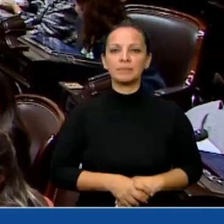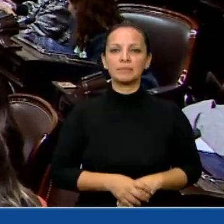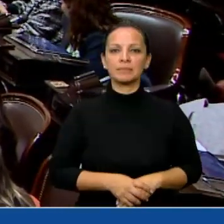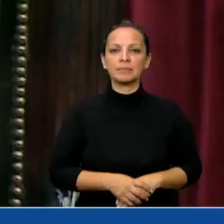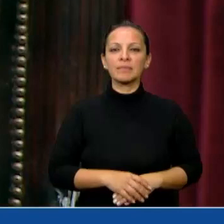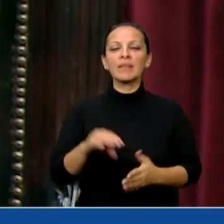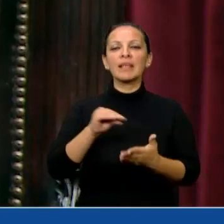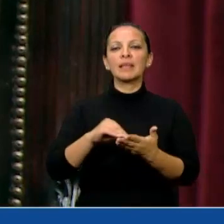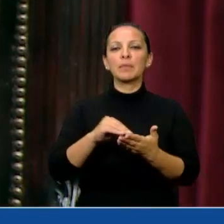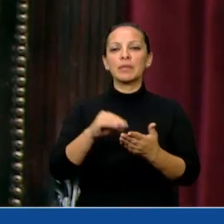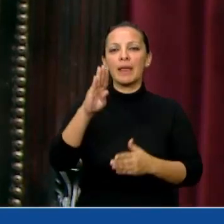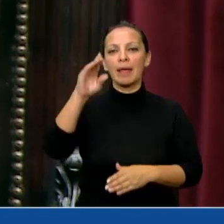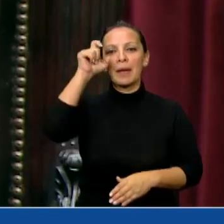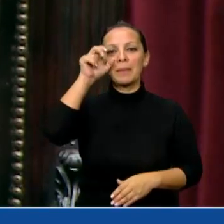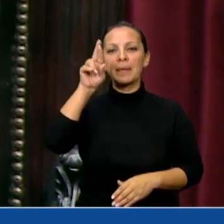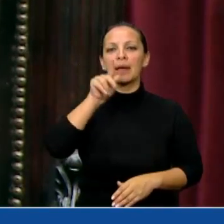Diputada Bertoldi.